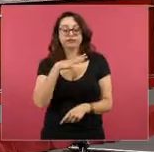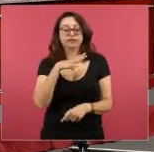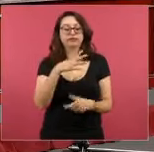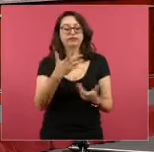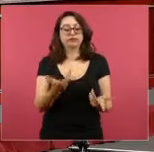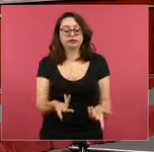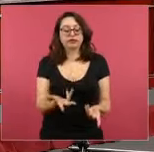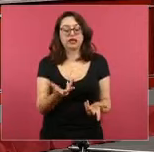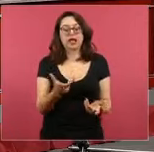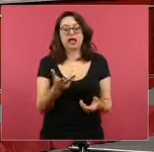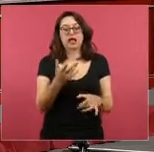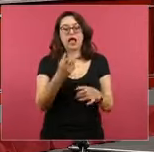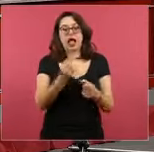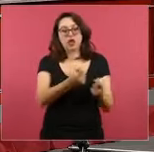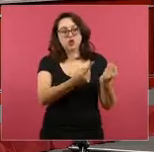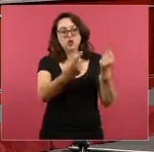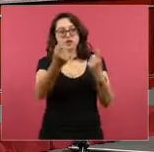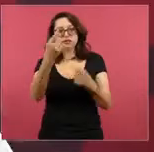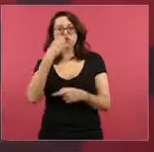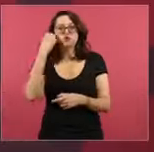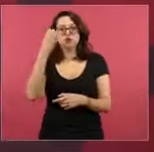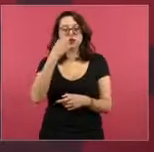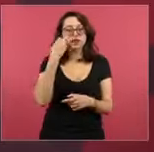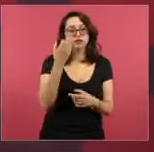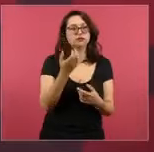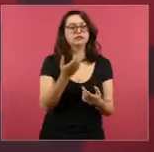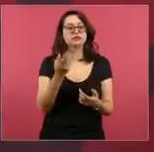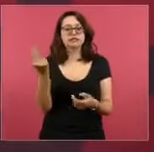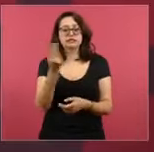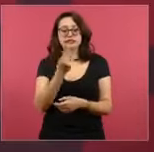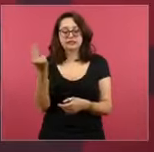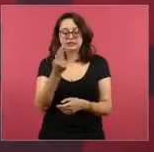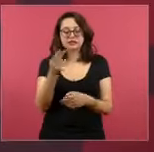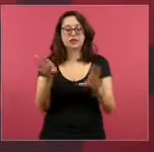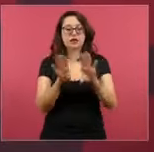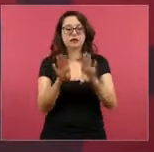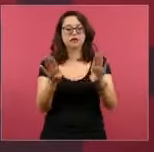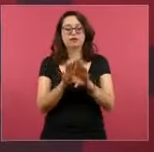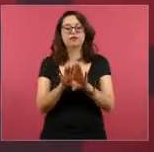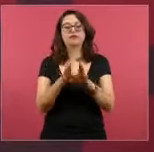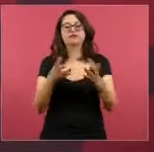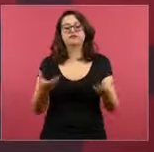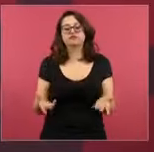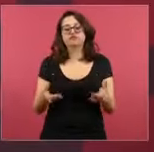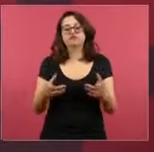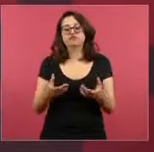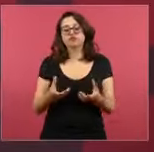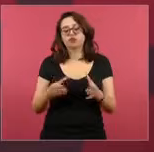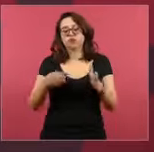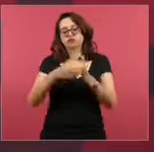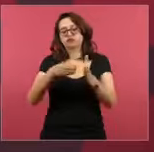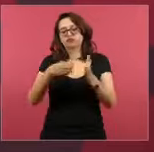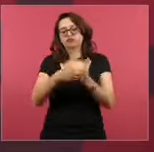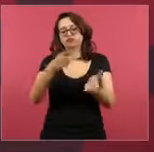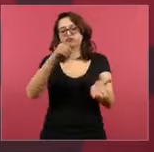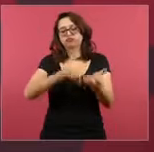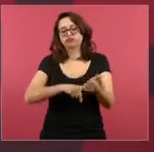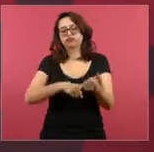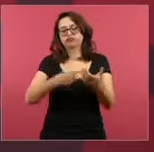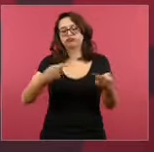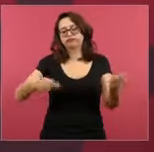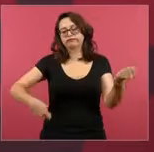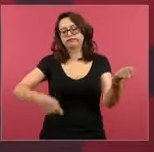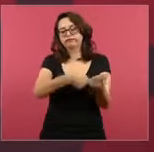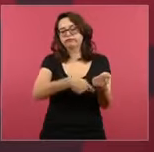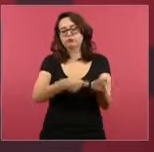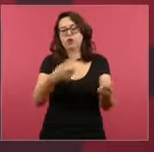maestros los necesitan. Sin embargo, lo que nosotros estamos dando es el paquete de conectividad para que